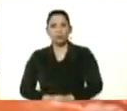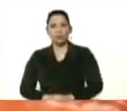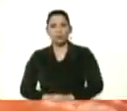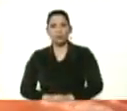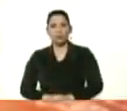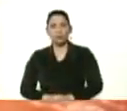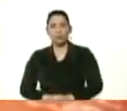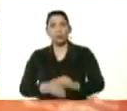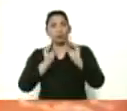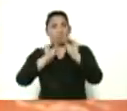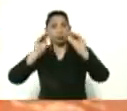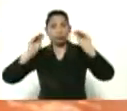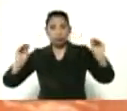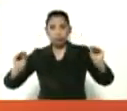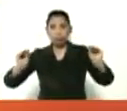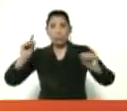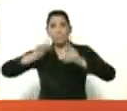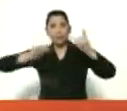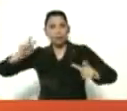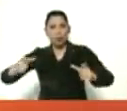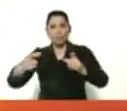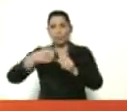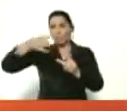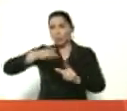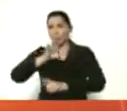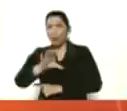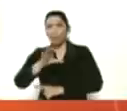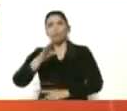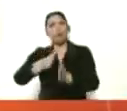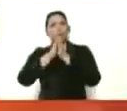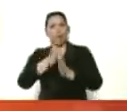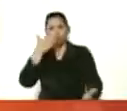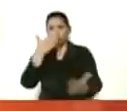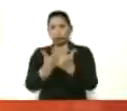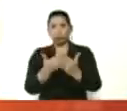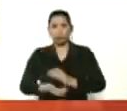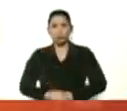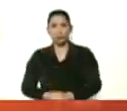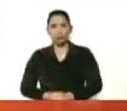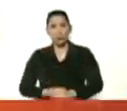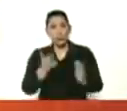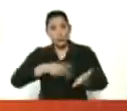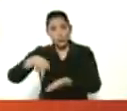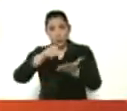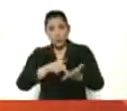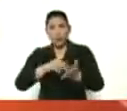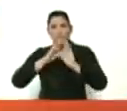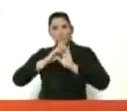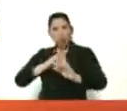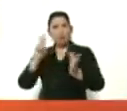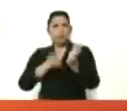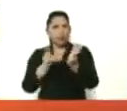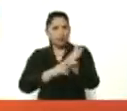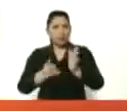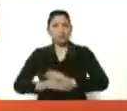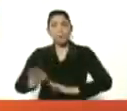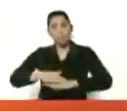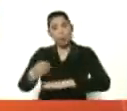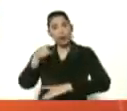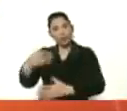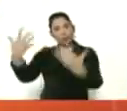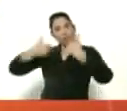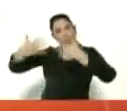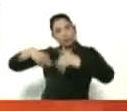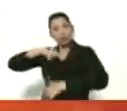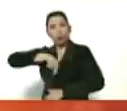encuesta. Llamo a todas las personas con carnet de la patria a ingresar participar y contestar con la verdad, porque esto nos orienta